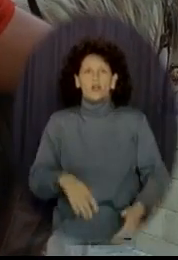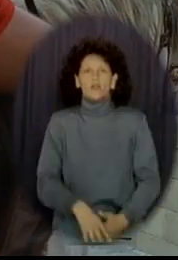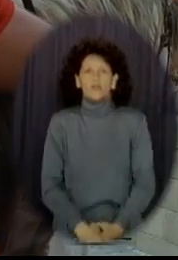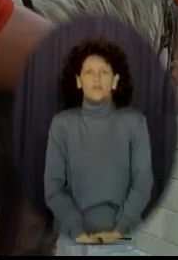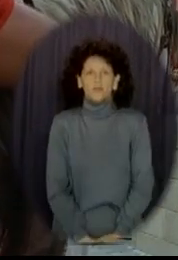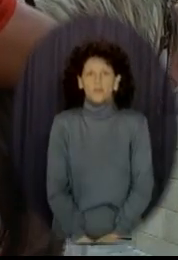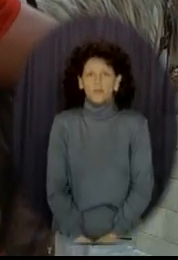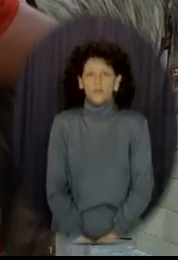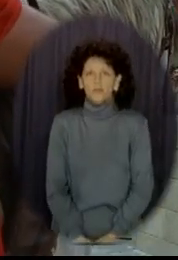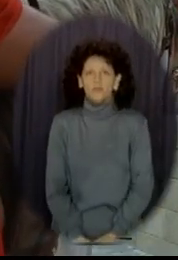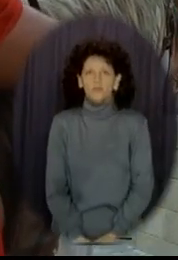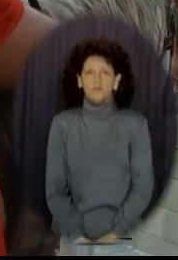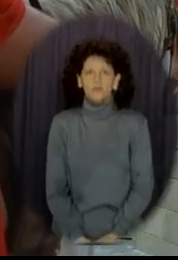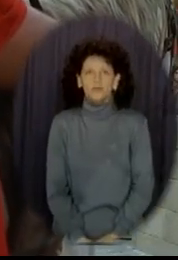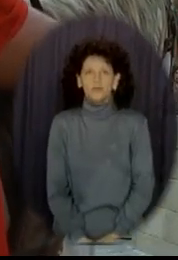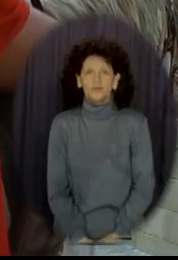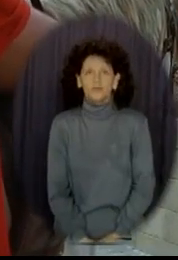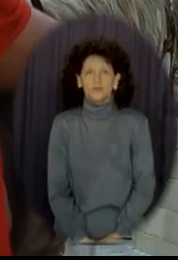¡Azótalo!